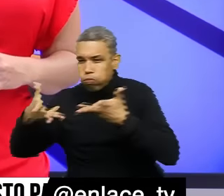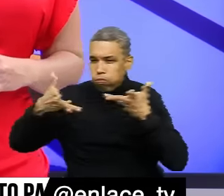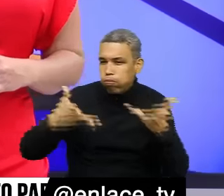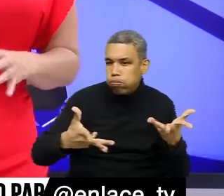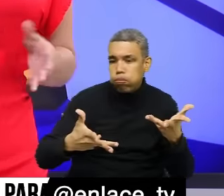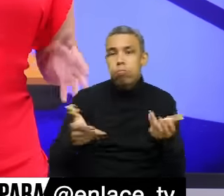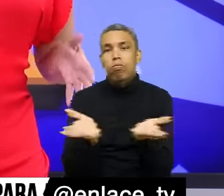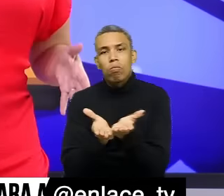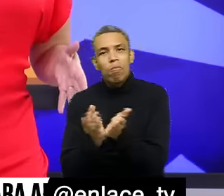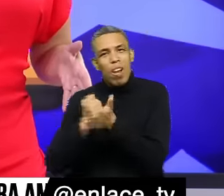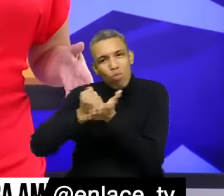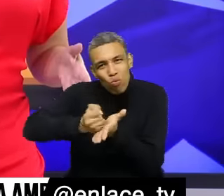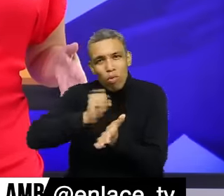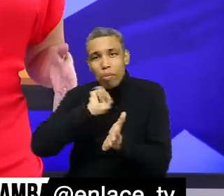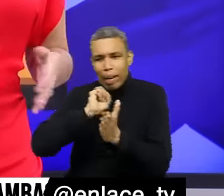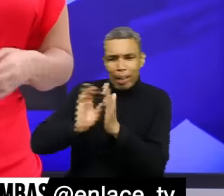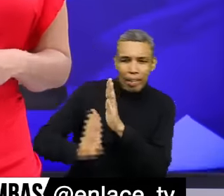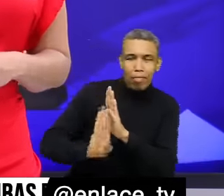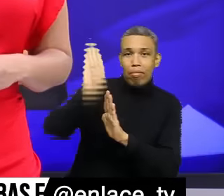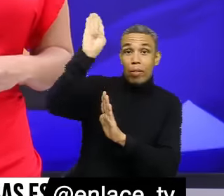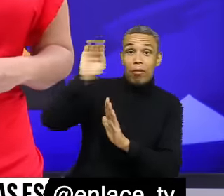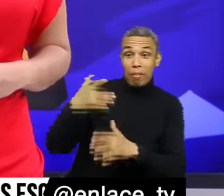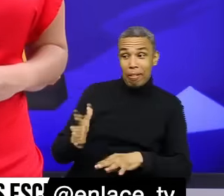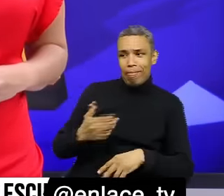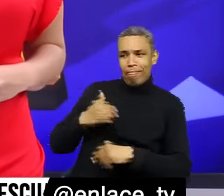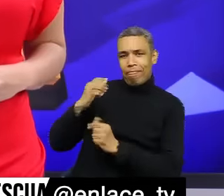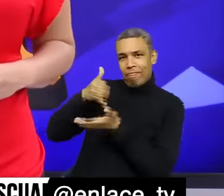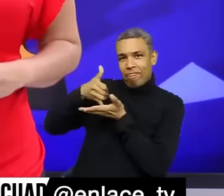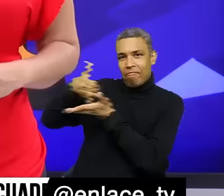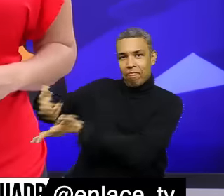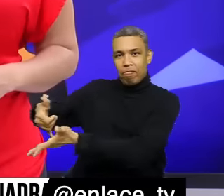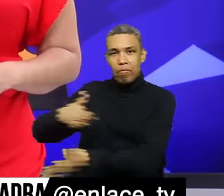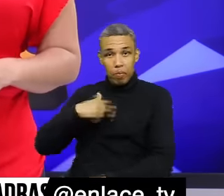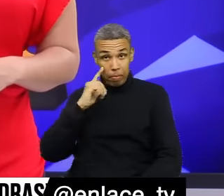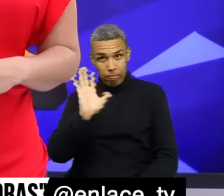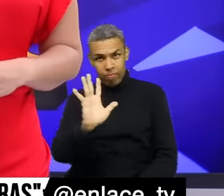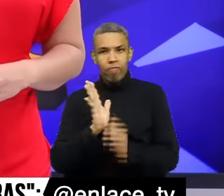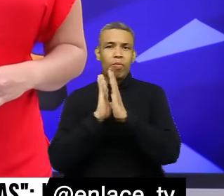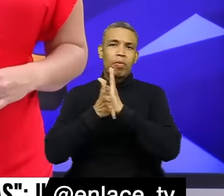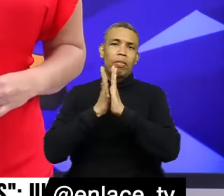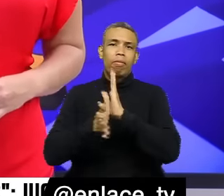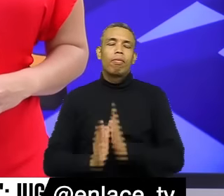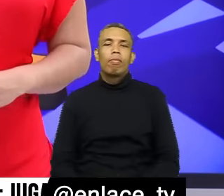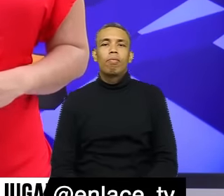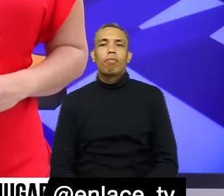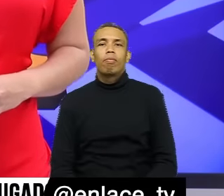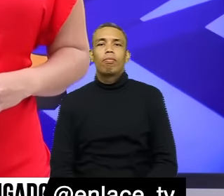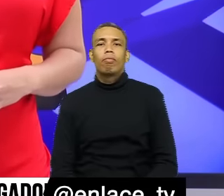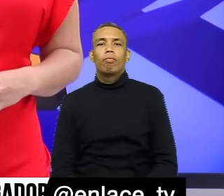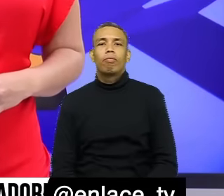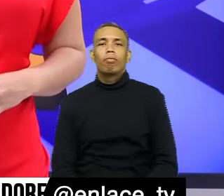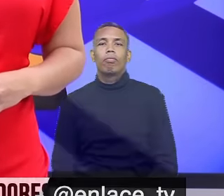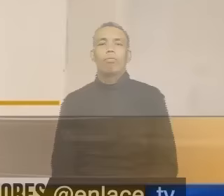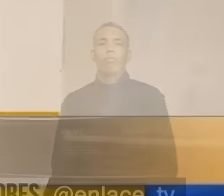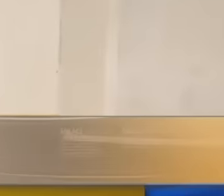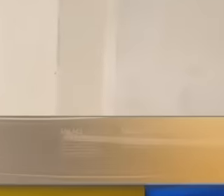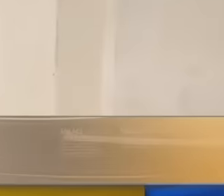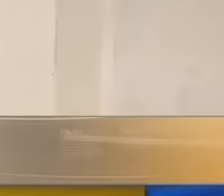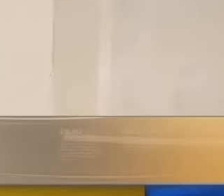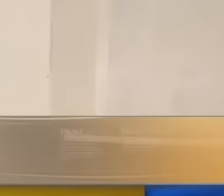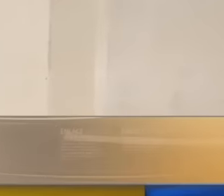nuestra ciudad y región. Estas y otras informaciones serán tratadas en la presente emisión. Bienvenidos a Enlace Noticias, lo que usted quiere ver.